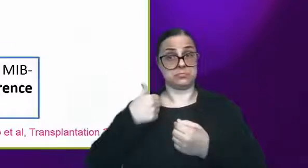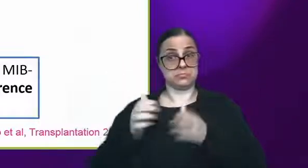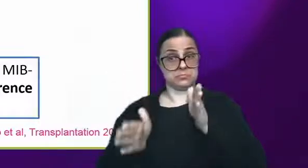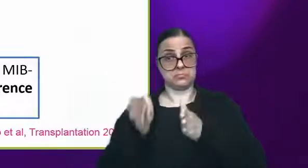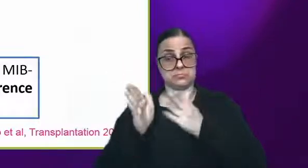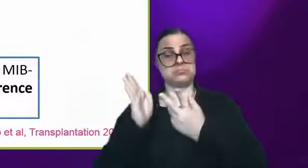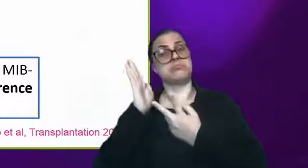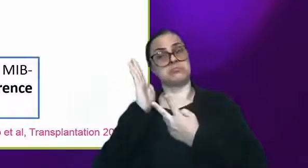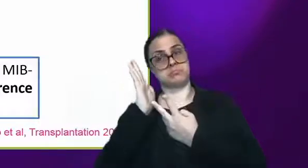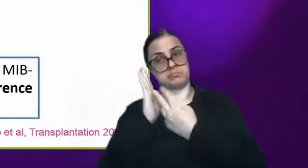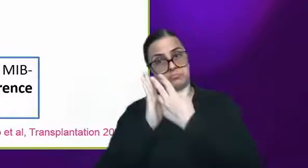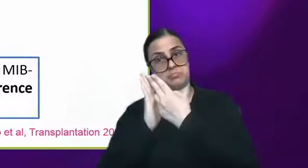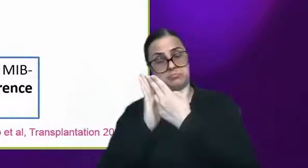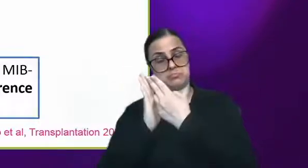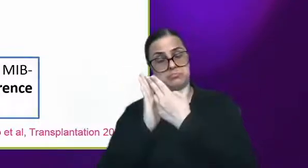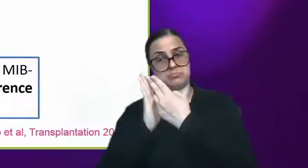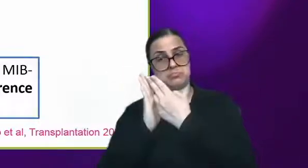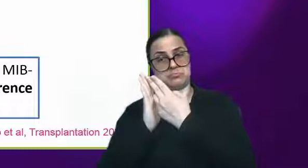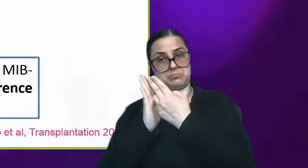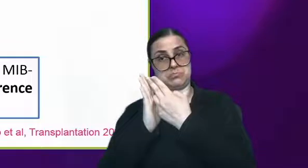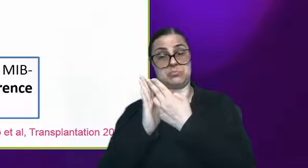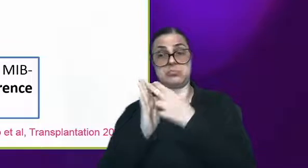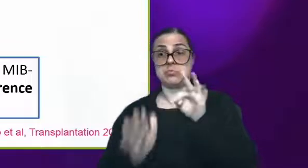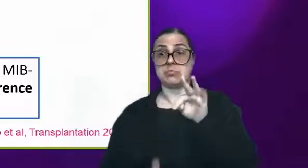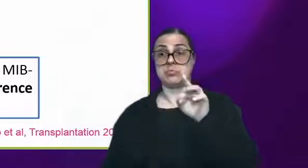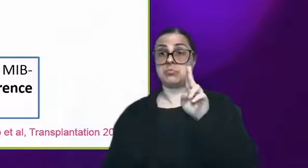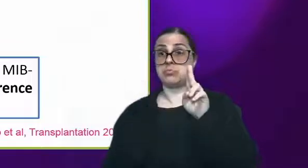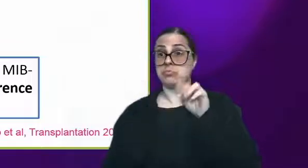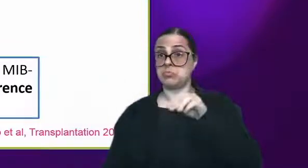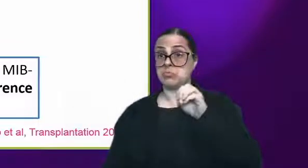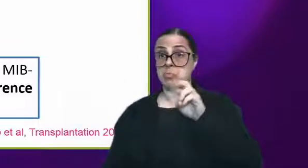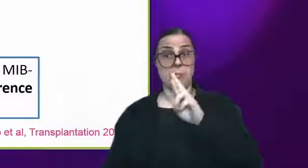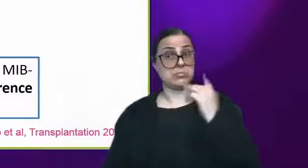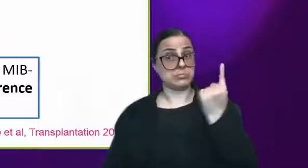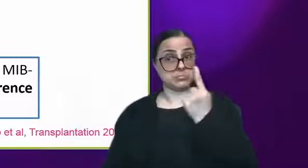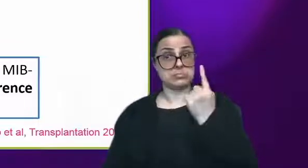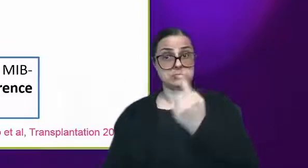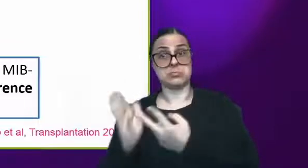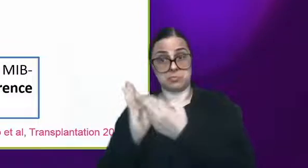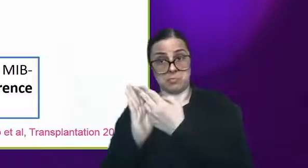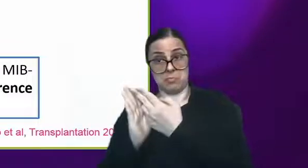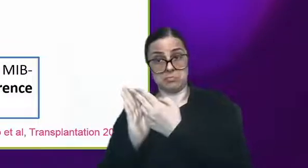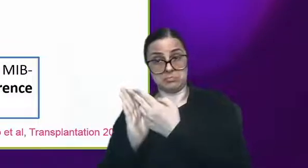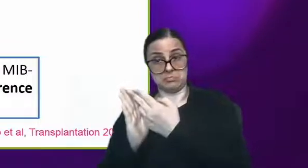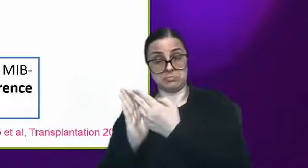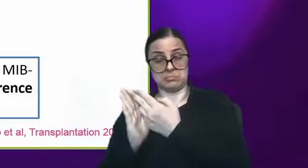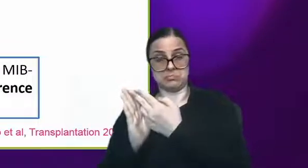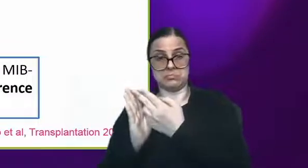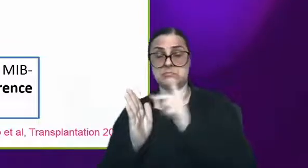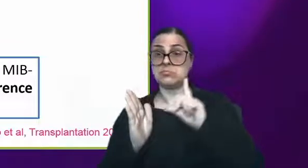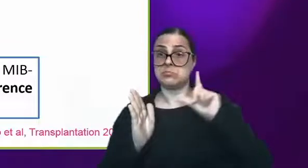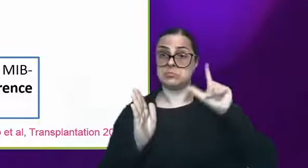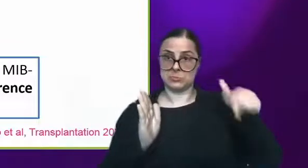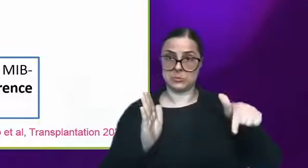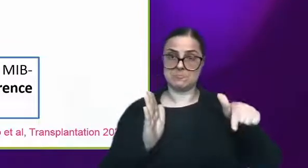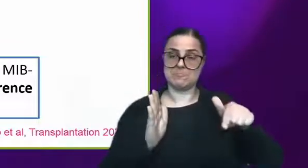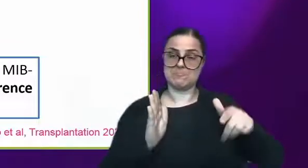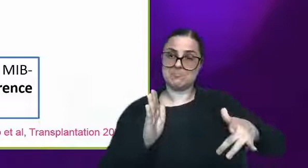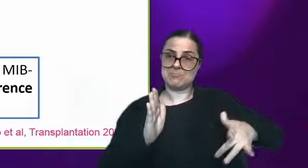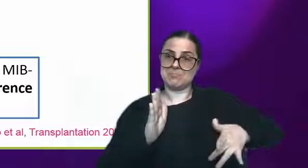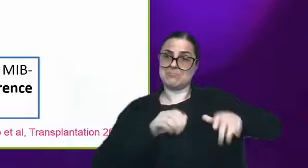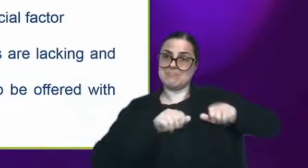primitivo, al momento de la metástasis en el hígado, digamos, de que operamos el hígado, sea con la